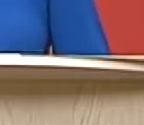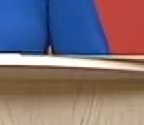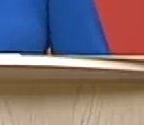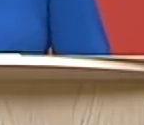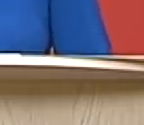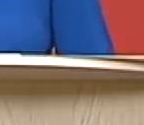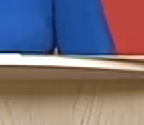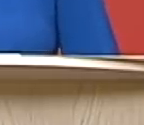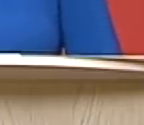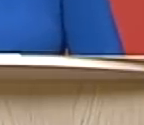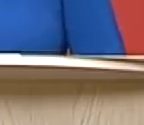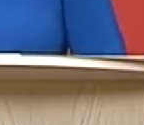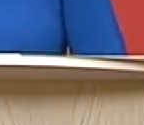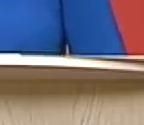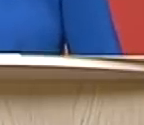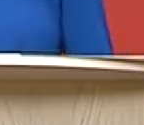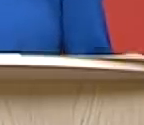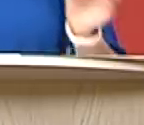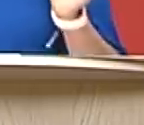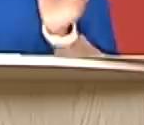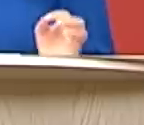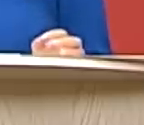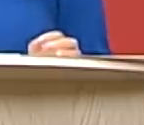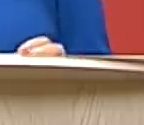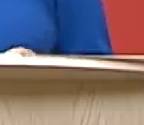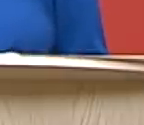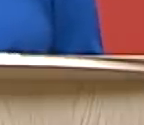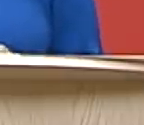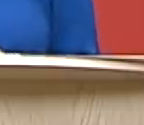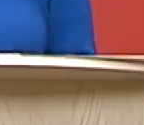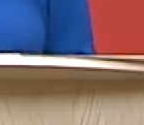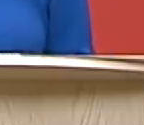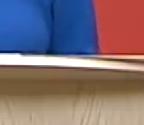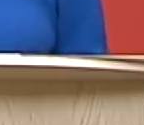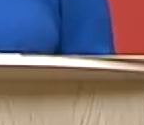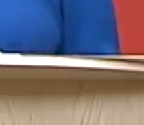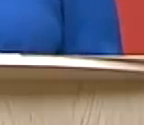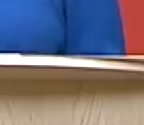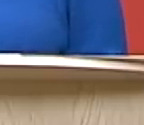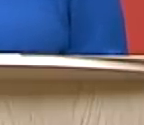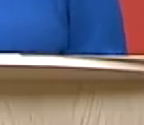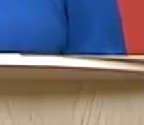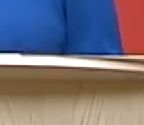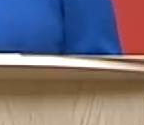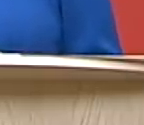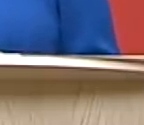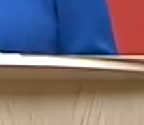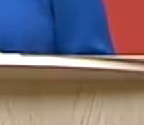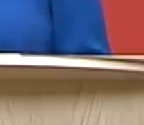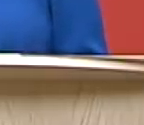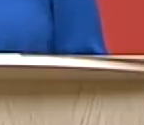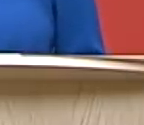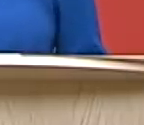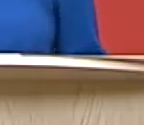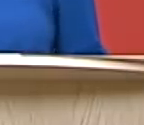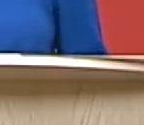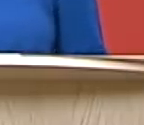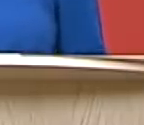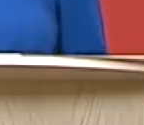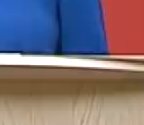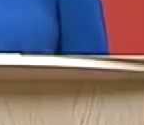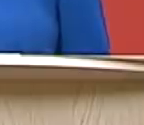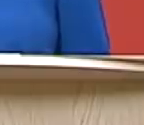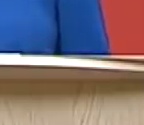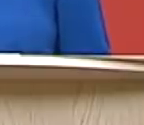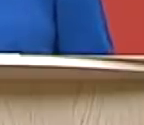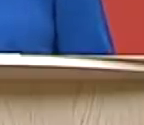1 en el estado Portuguesa y 21 casos en el estado Nueva Esparta, con detalles que daremos en